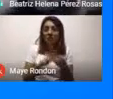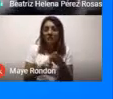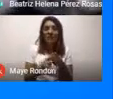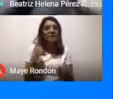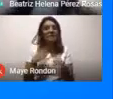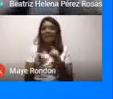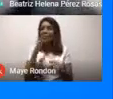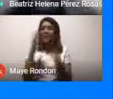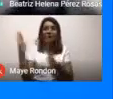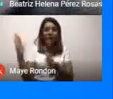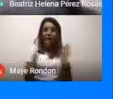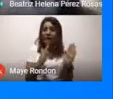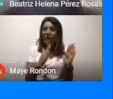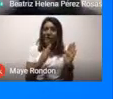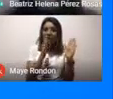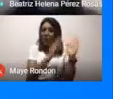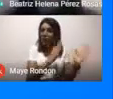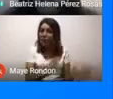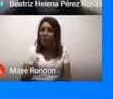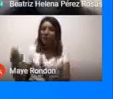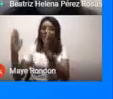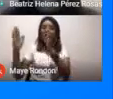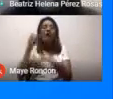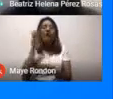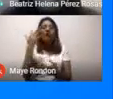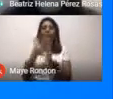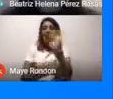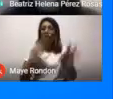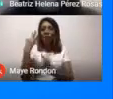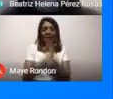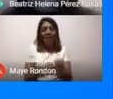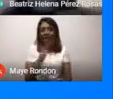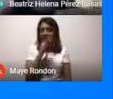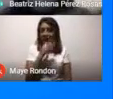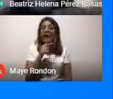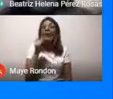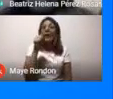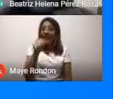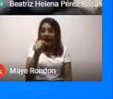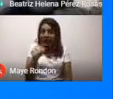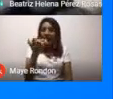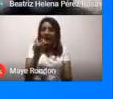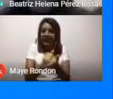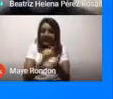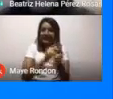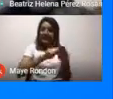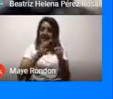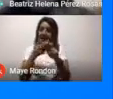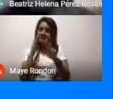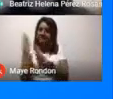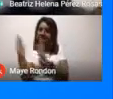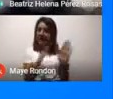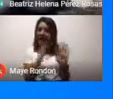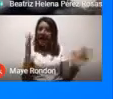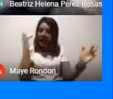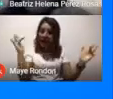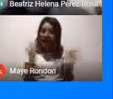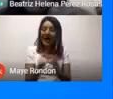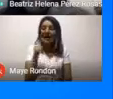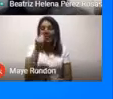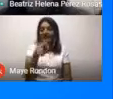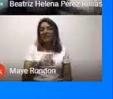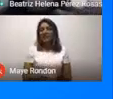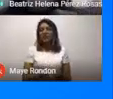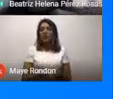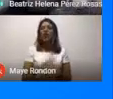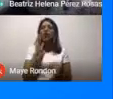un orden, una organización de cómo preservarlo. Entonces, de eso se trata un poco la planificación, empezar a